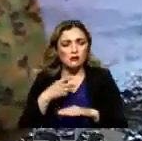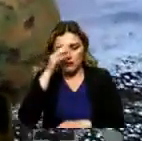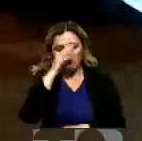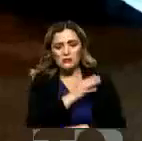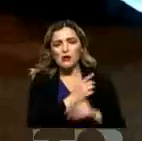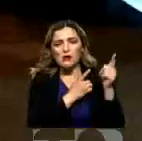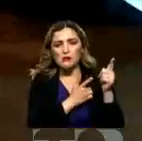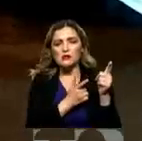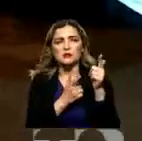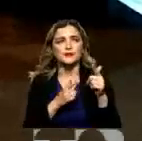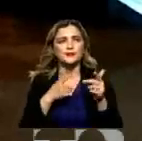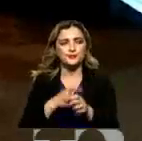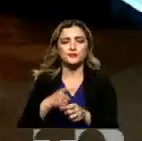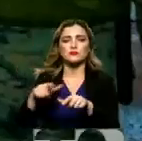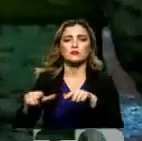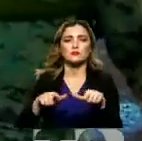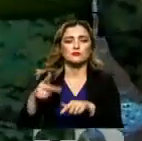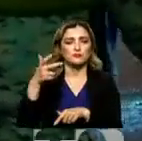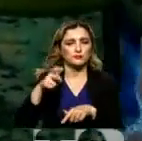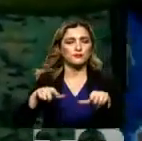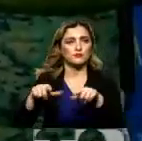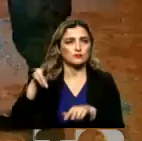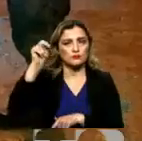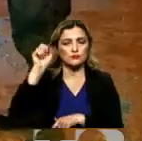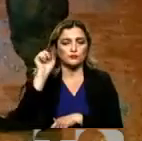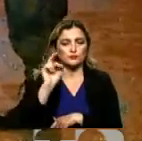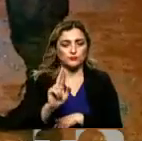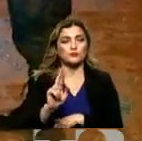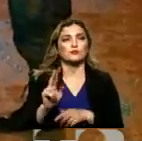Armadas operaron en 13 puntos fijos del norte y sur de Guayaquil, en